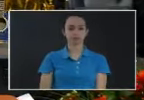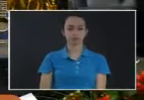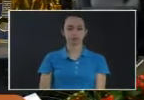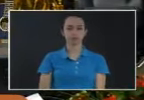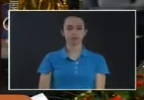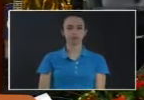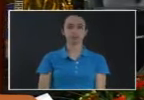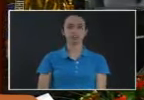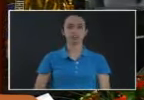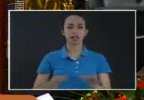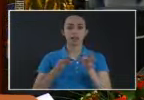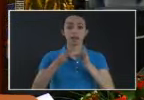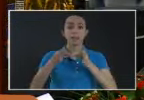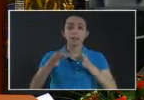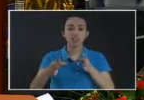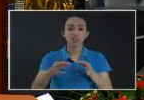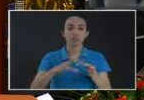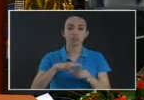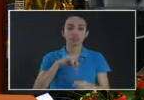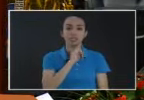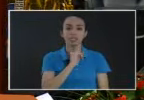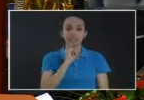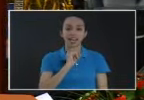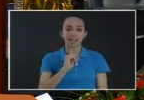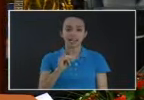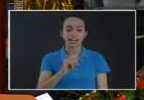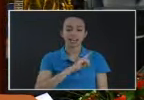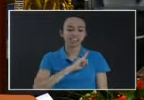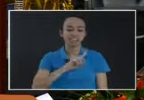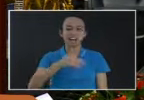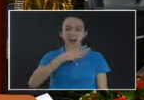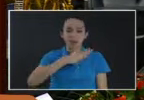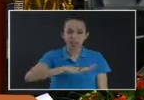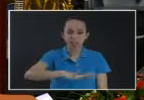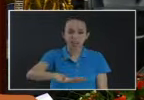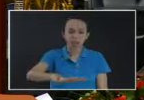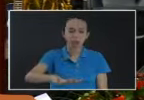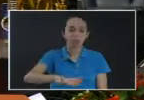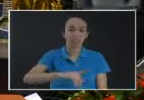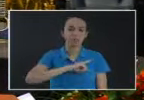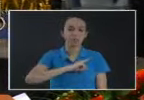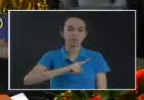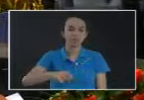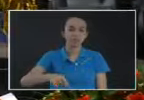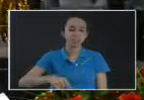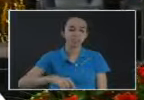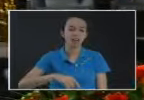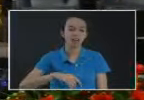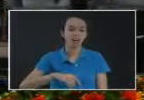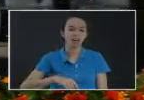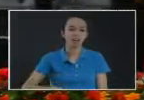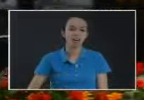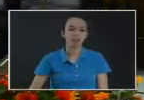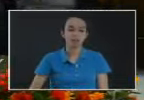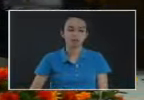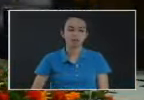El pueblo de Israel estaba amargado. Como dicen los jóvenes, estaba mordido.